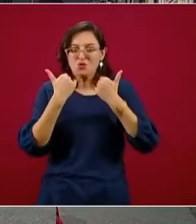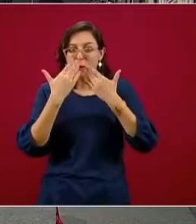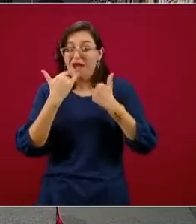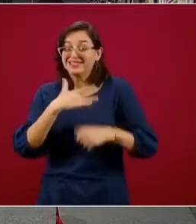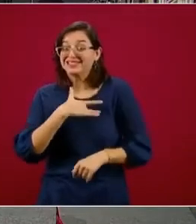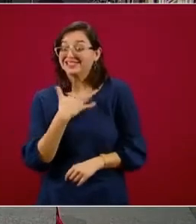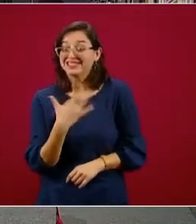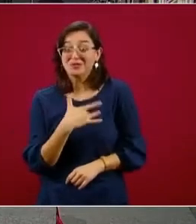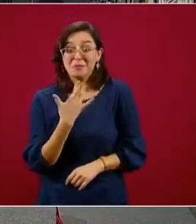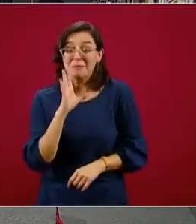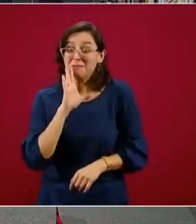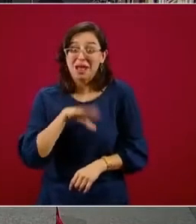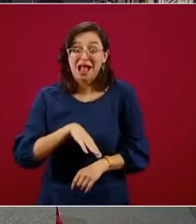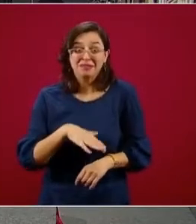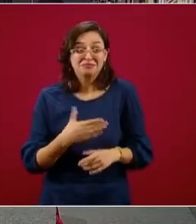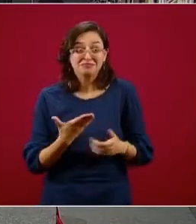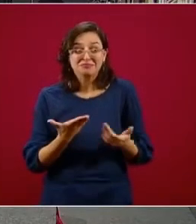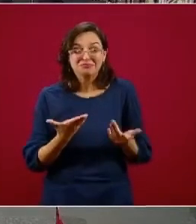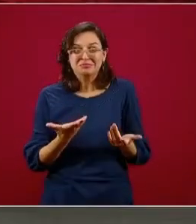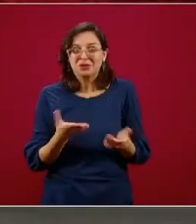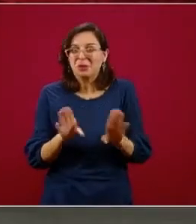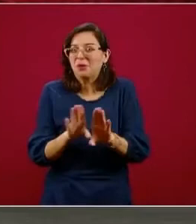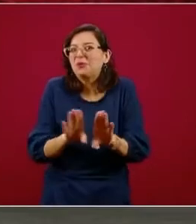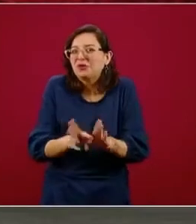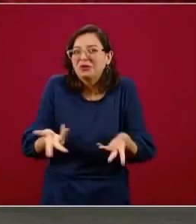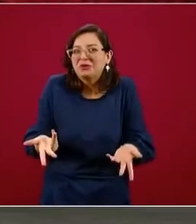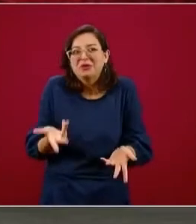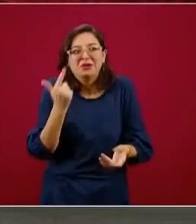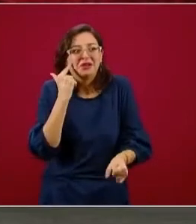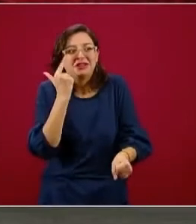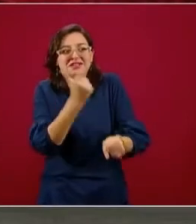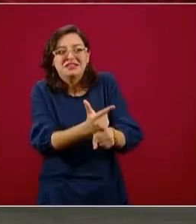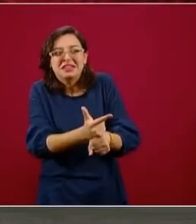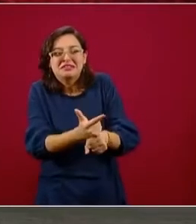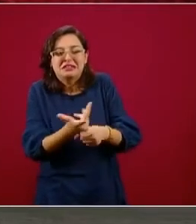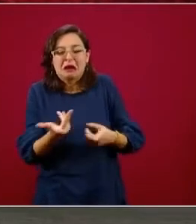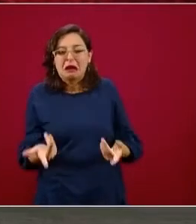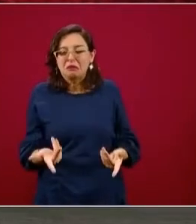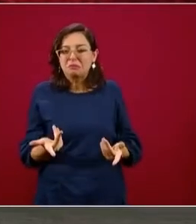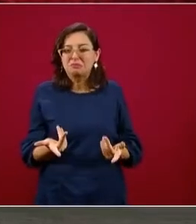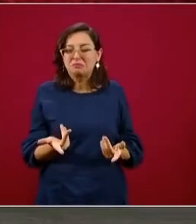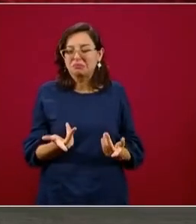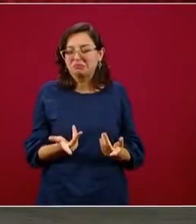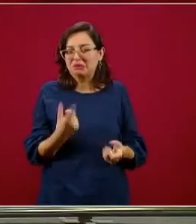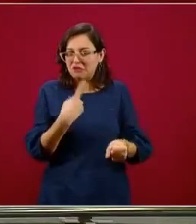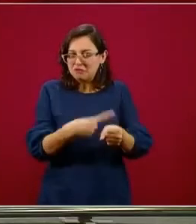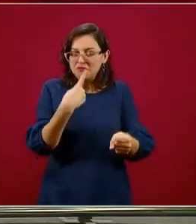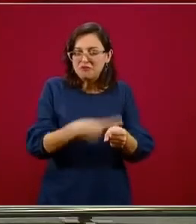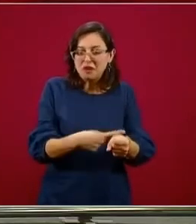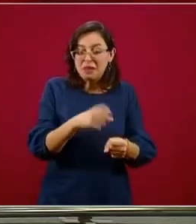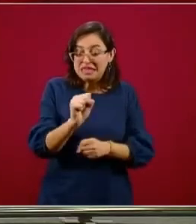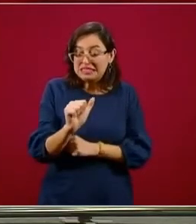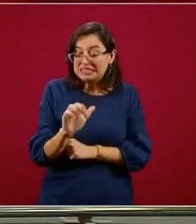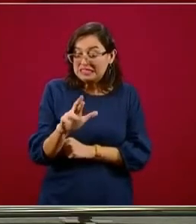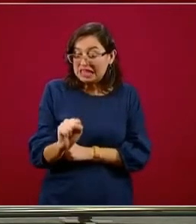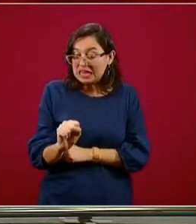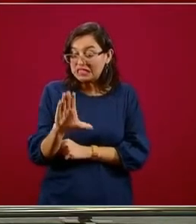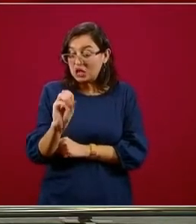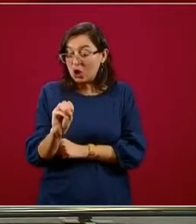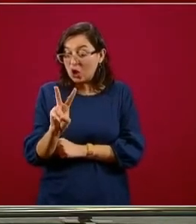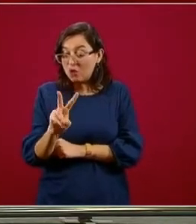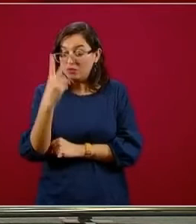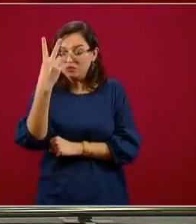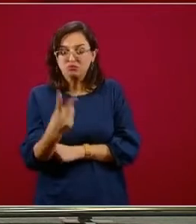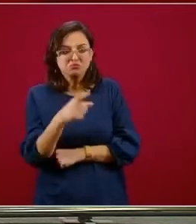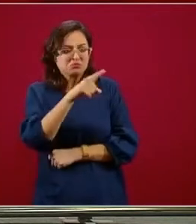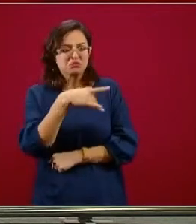reto. De hecho, podríamos decir que más bien el poder identificar la presencia de SARS-CoV-2, el nuevo virus